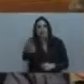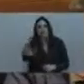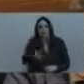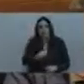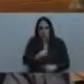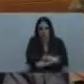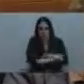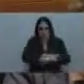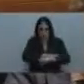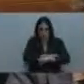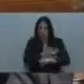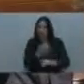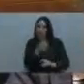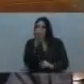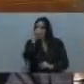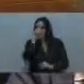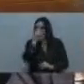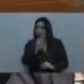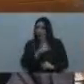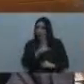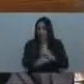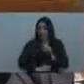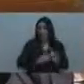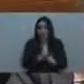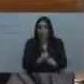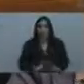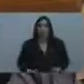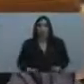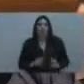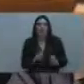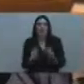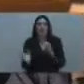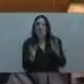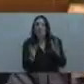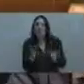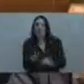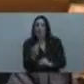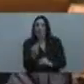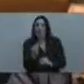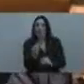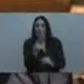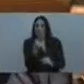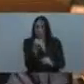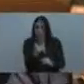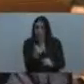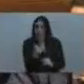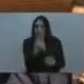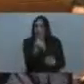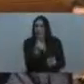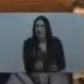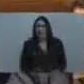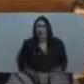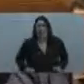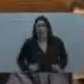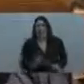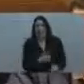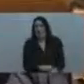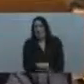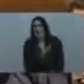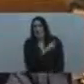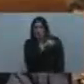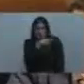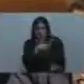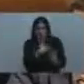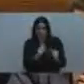primero que hay que recordar es que en la primera legislatura, en una época de bonanza económica, donde se gastaba el dinero a espuertas y bastante mal en esta